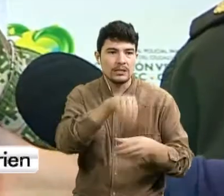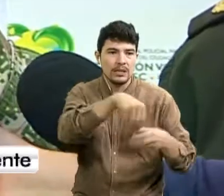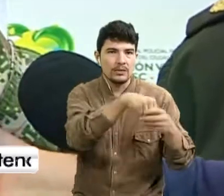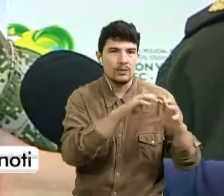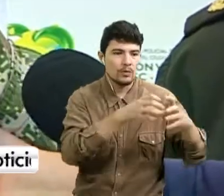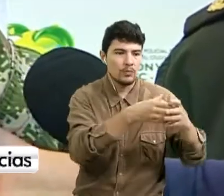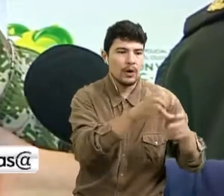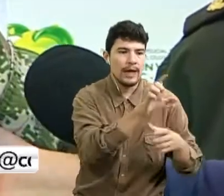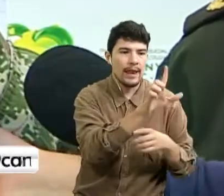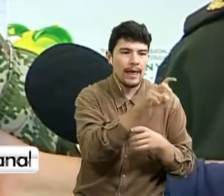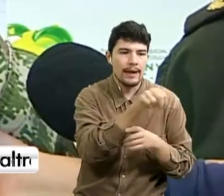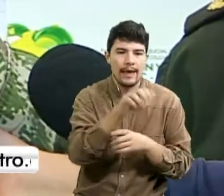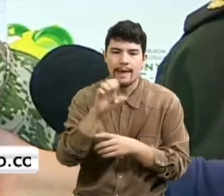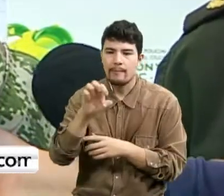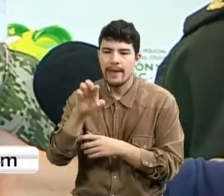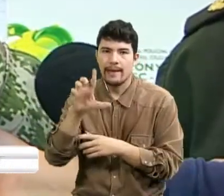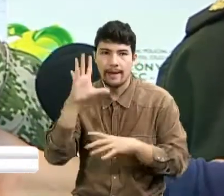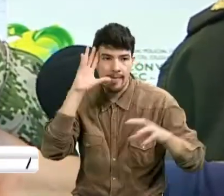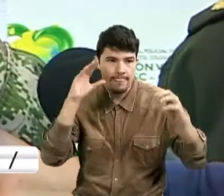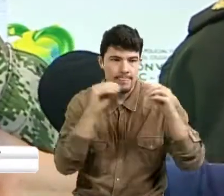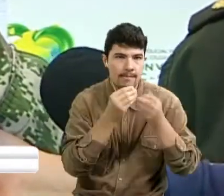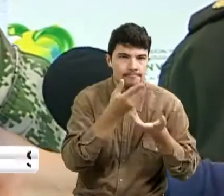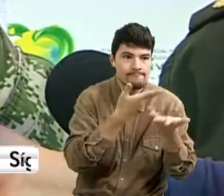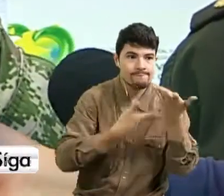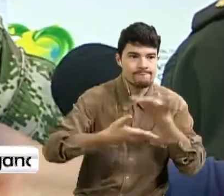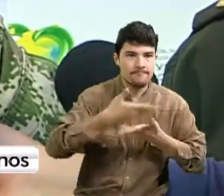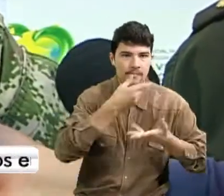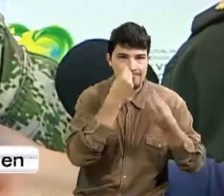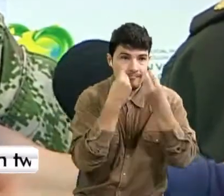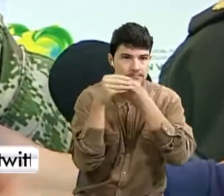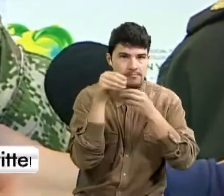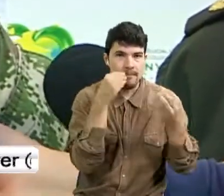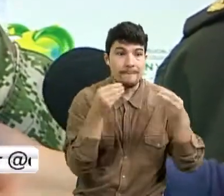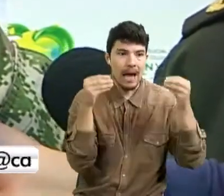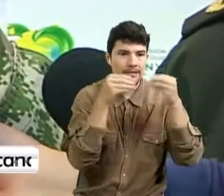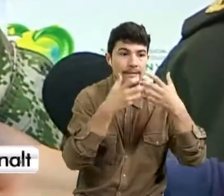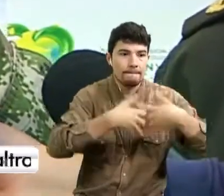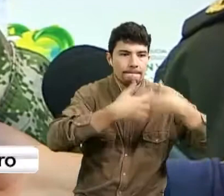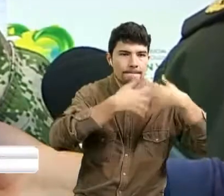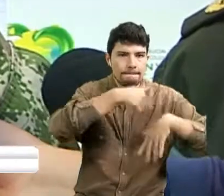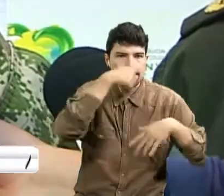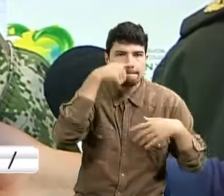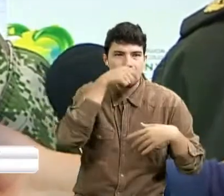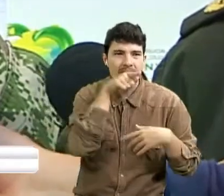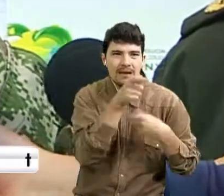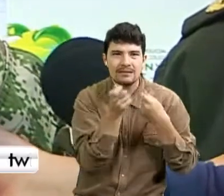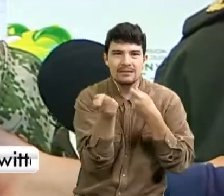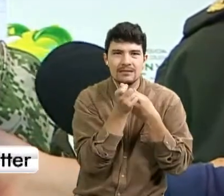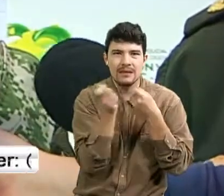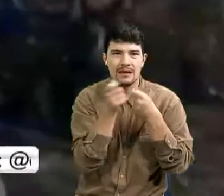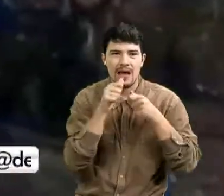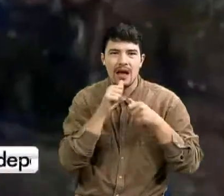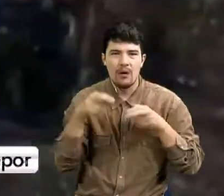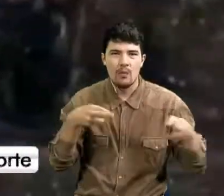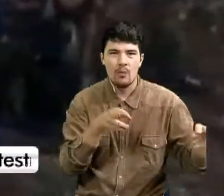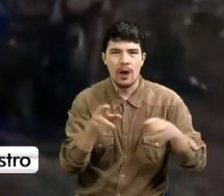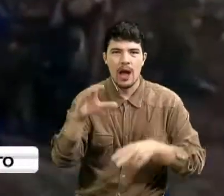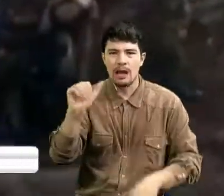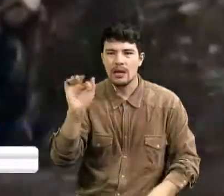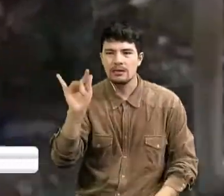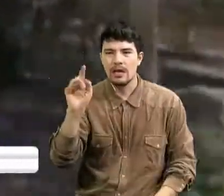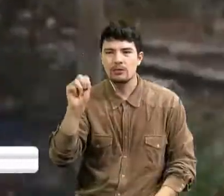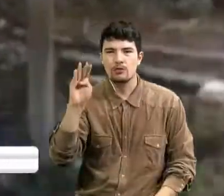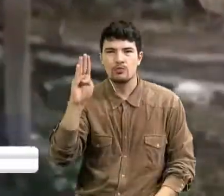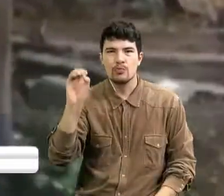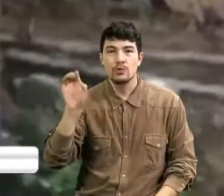estructuras en el área de operaciones lo que tiene que haber ya en las orillas del río catatumbo los laboratorios